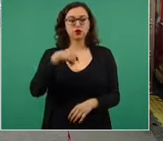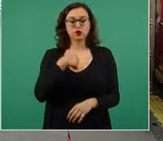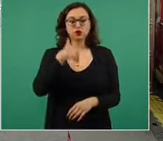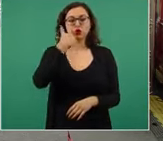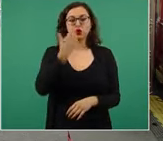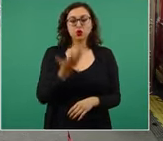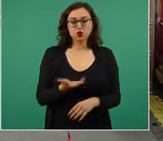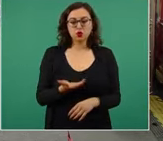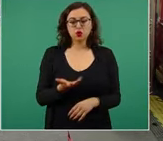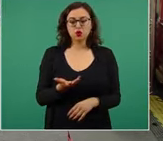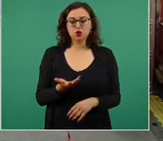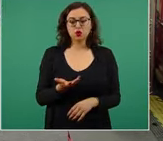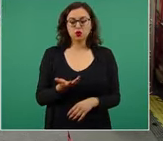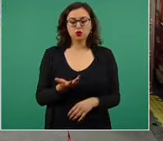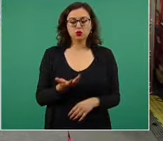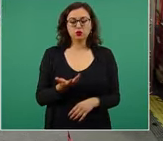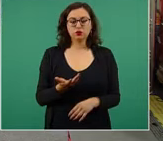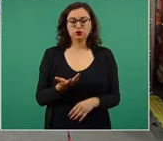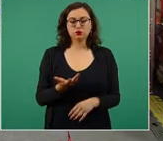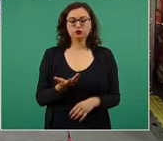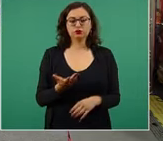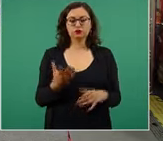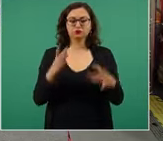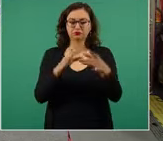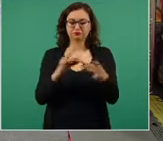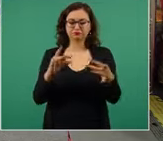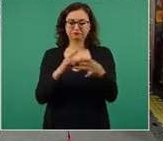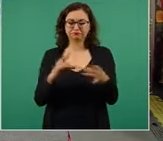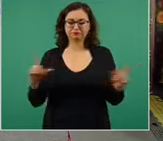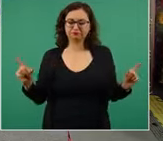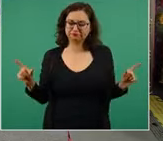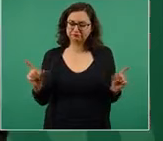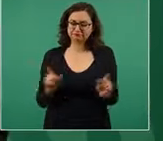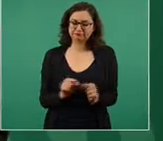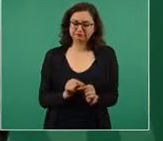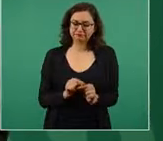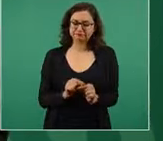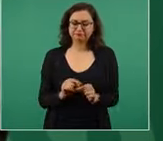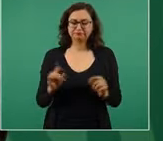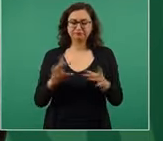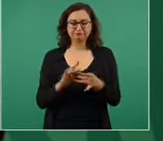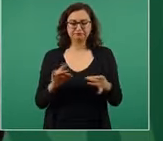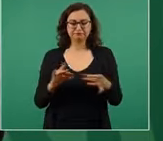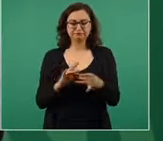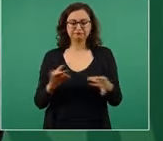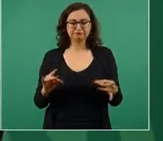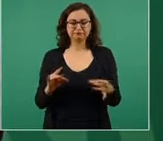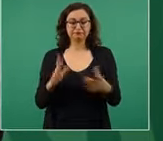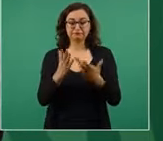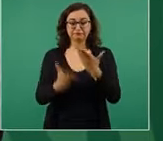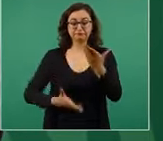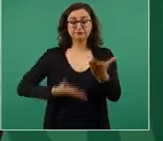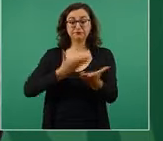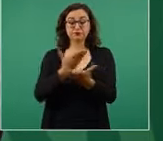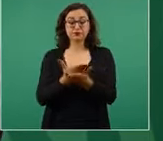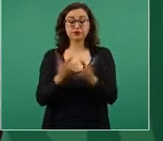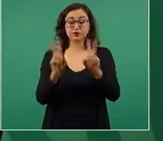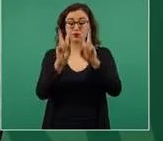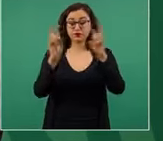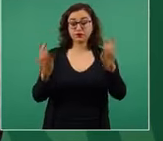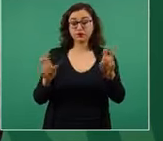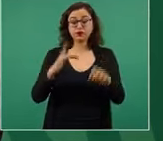hacer un resumen, voy a plantear algo que